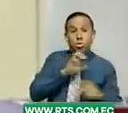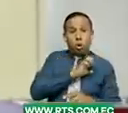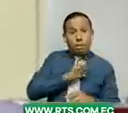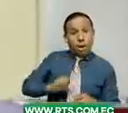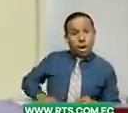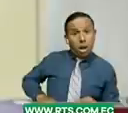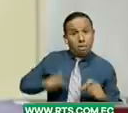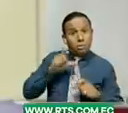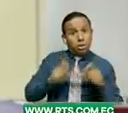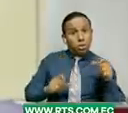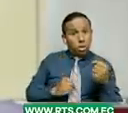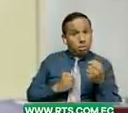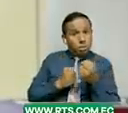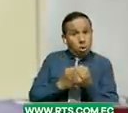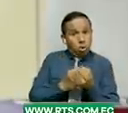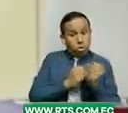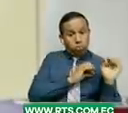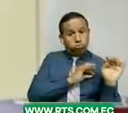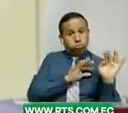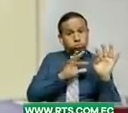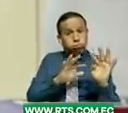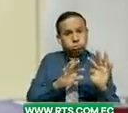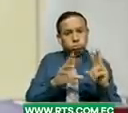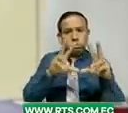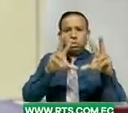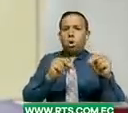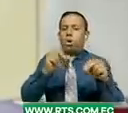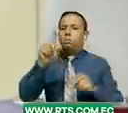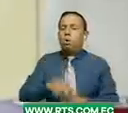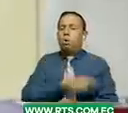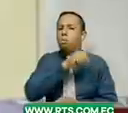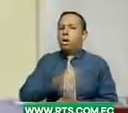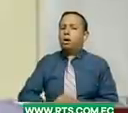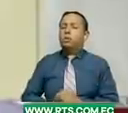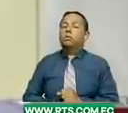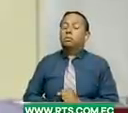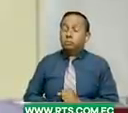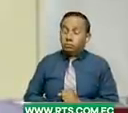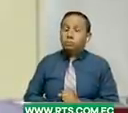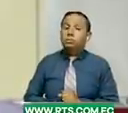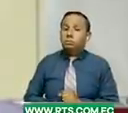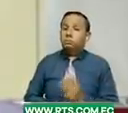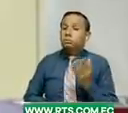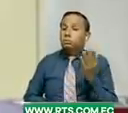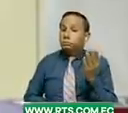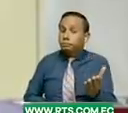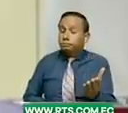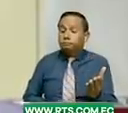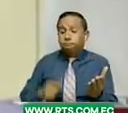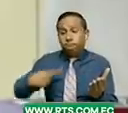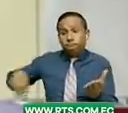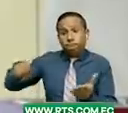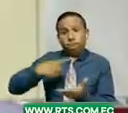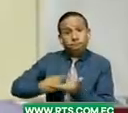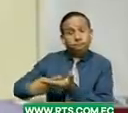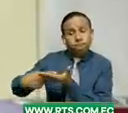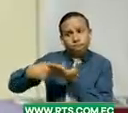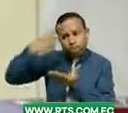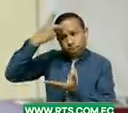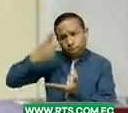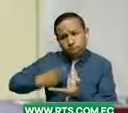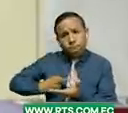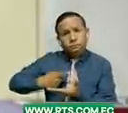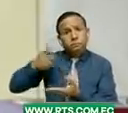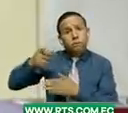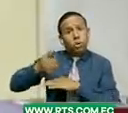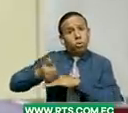de los encuentros deportivos en el Estadio Capuel con público. También hemos decidido que la Intendencia de